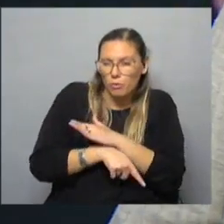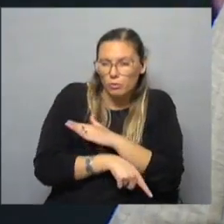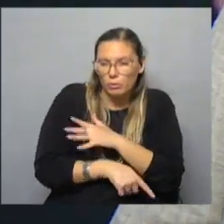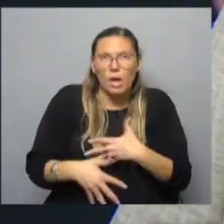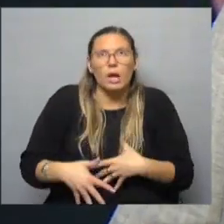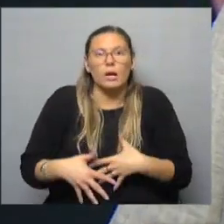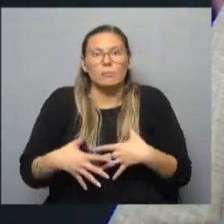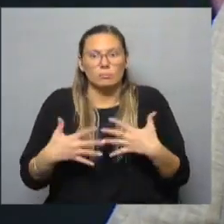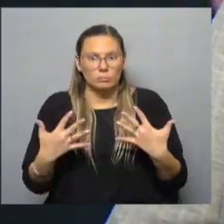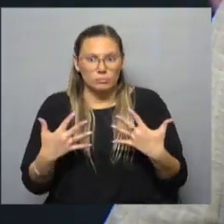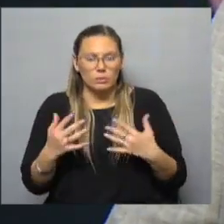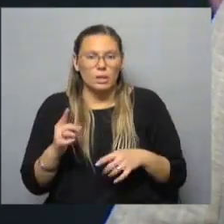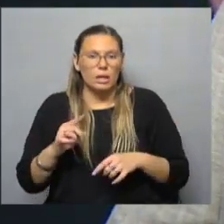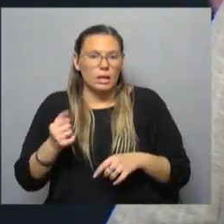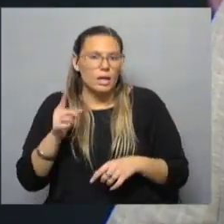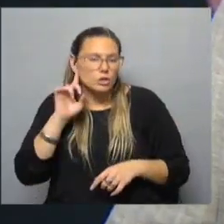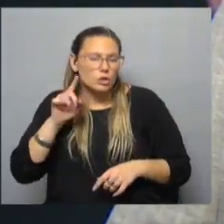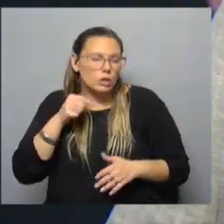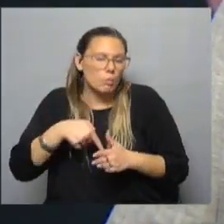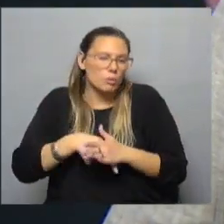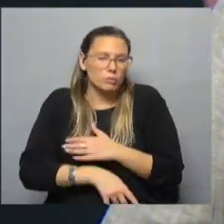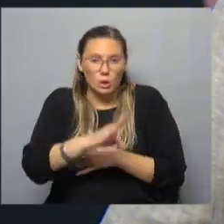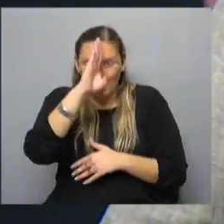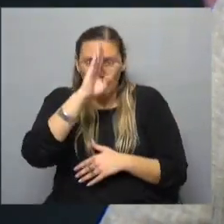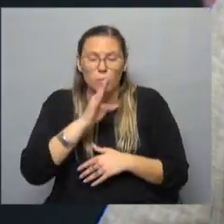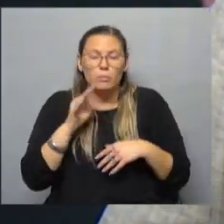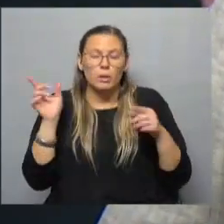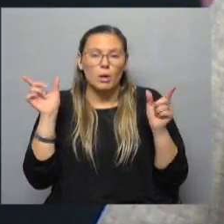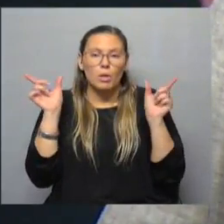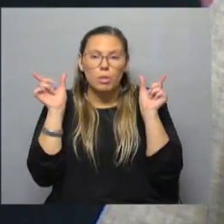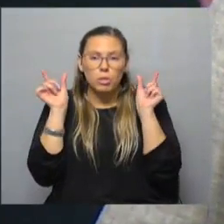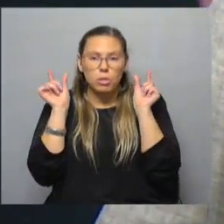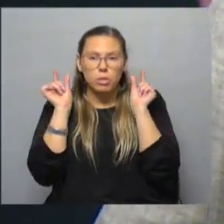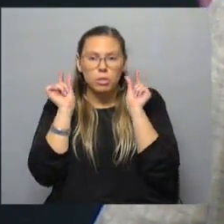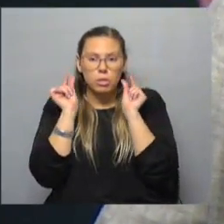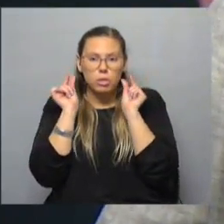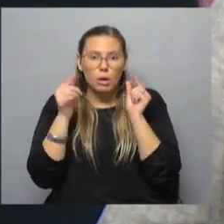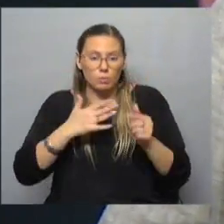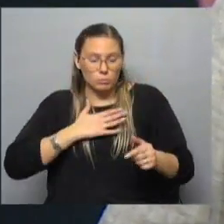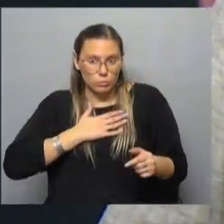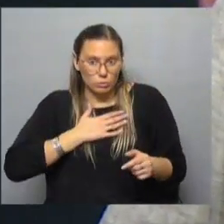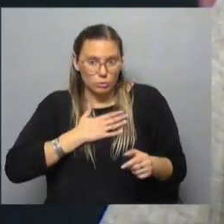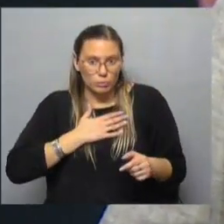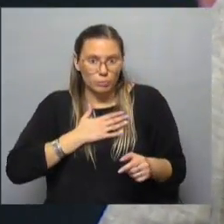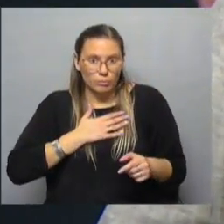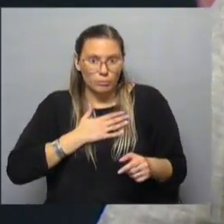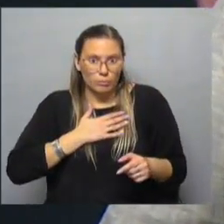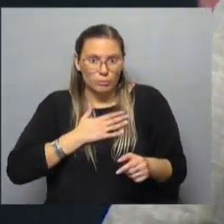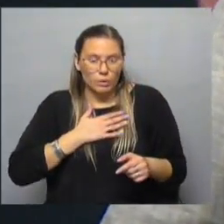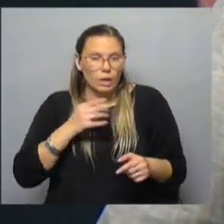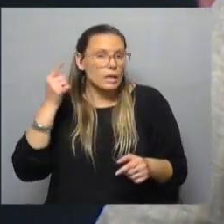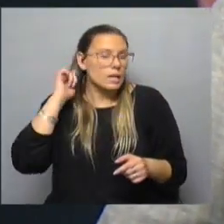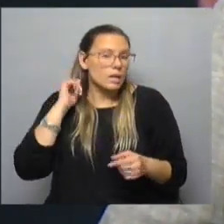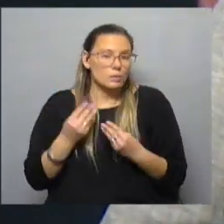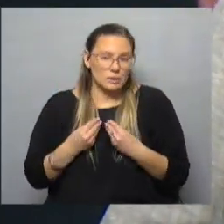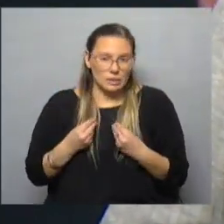severa, llegando a una sordera profunda. La hipoacusia es una disminución auditiva. En mi caso, es